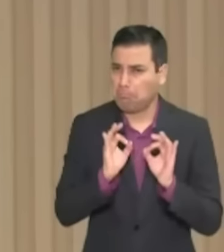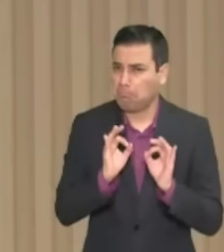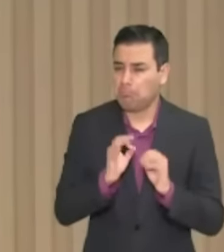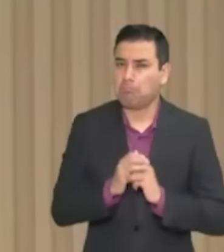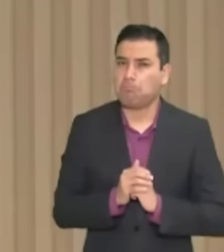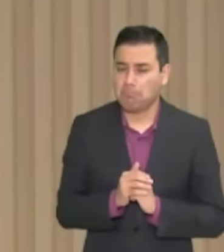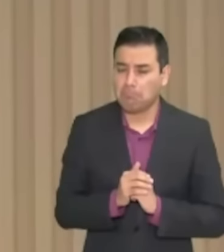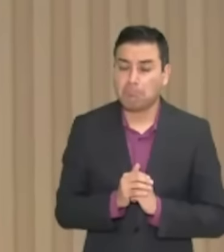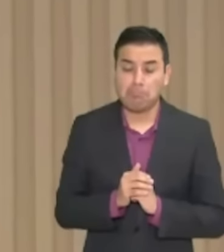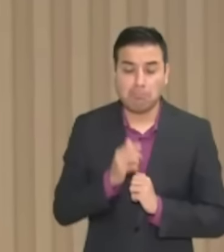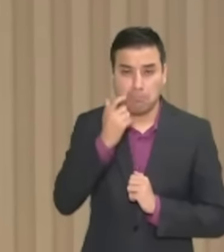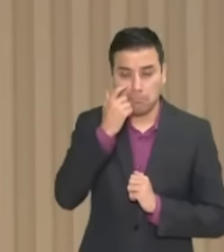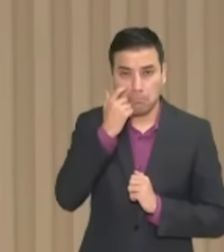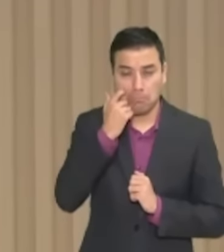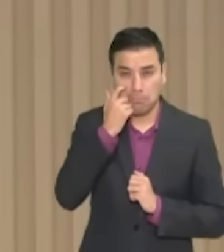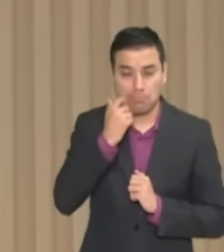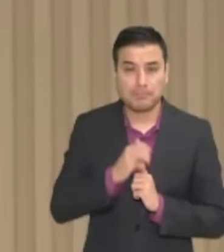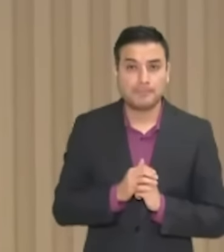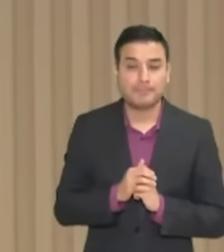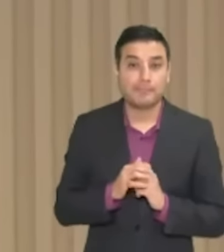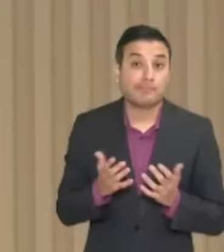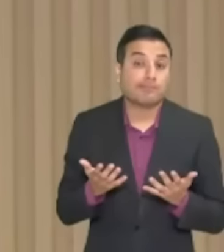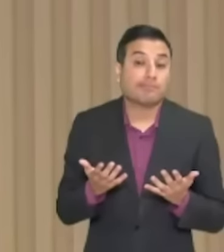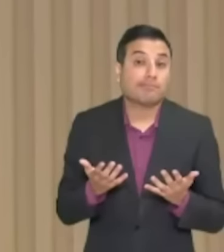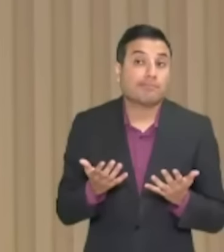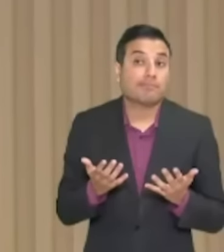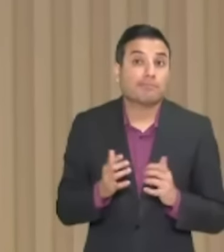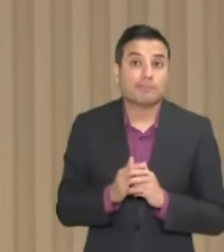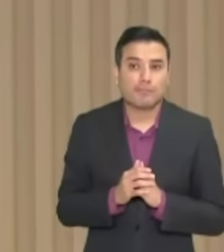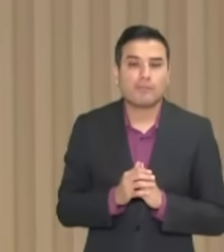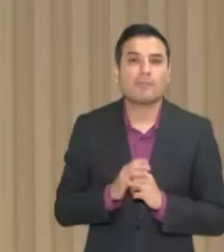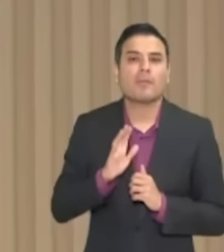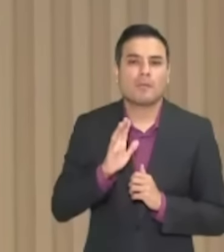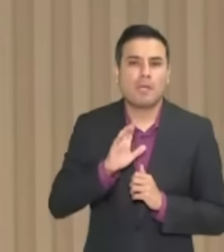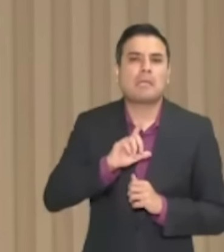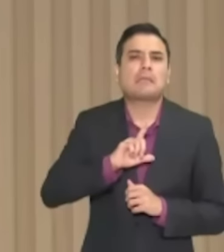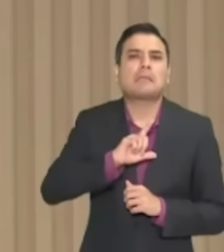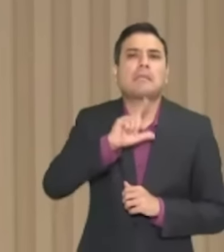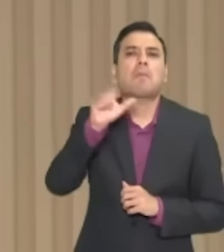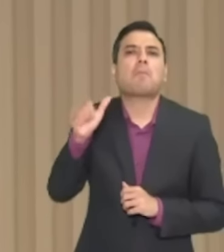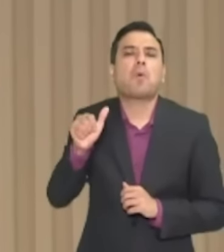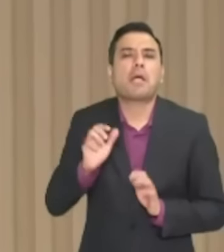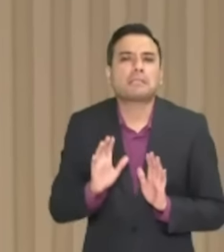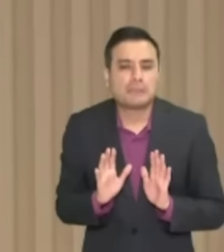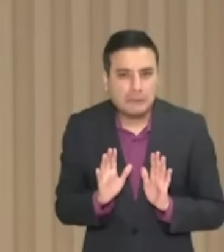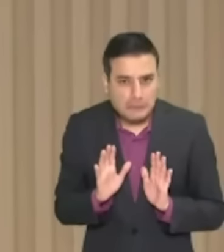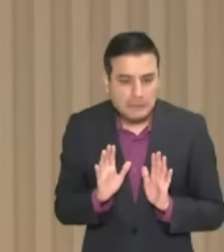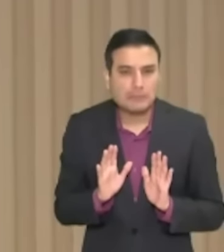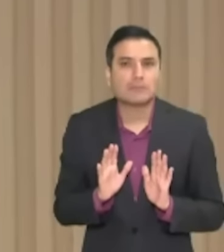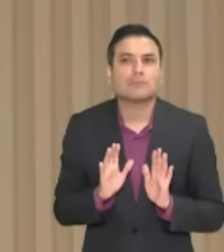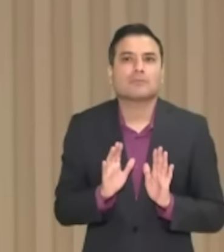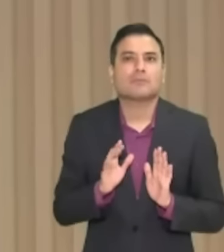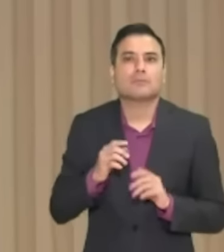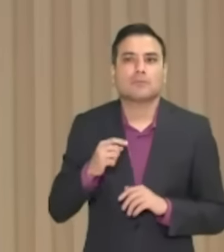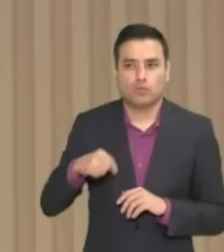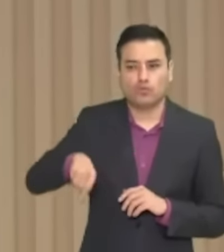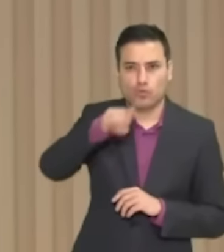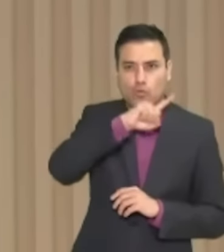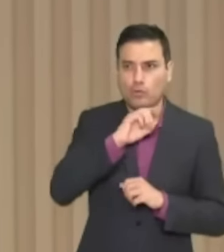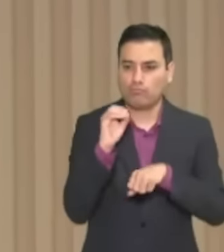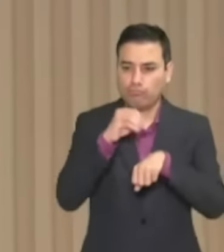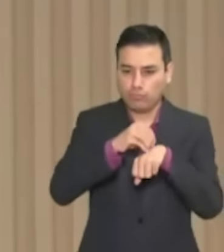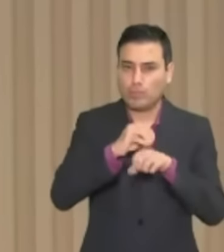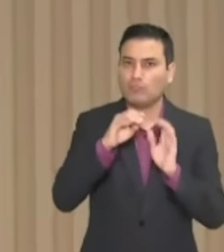Electoral. Más allá de eso, quien intervino después y a propósito de unos lineamientos que generó este